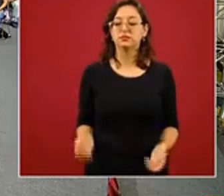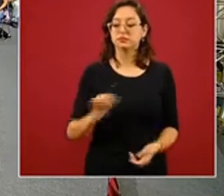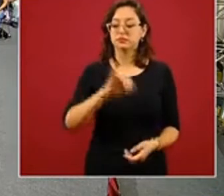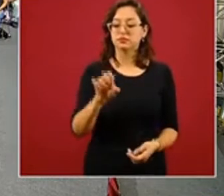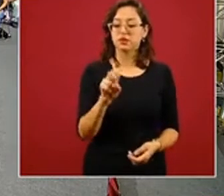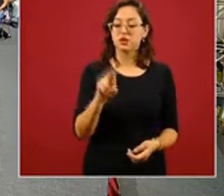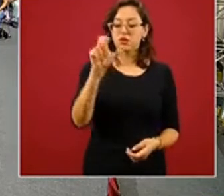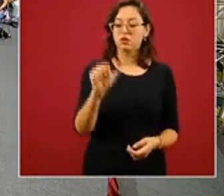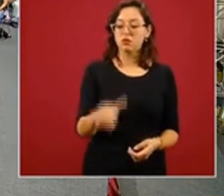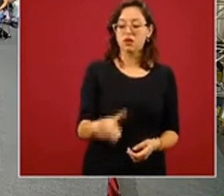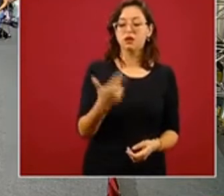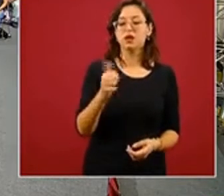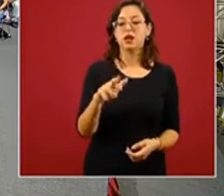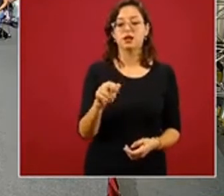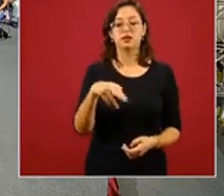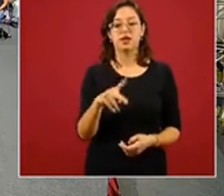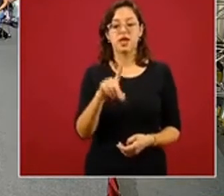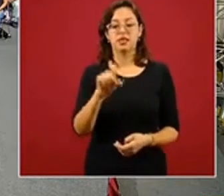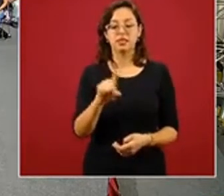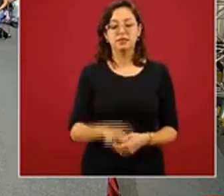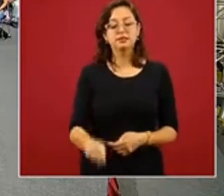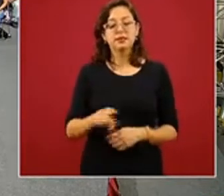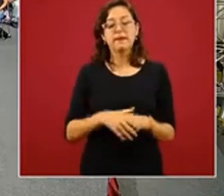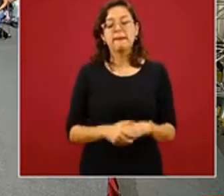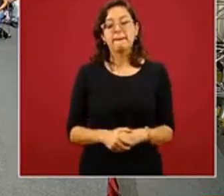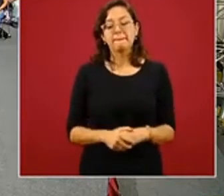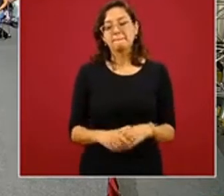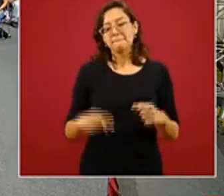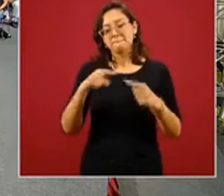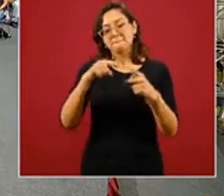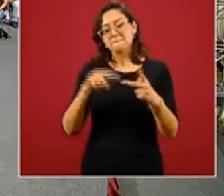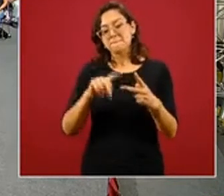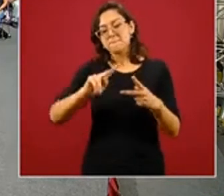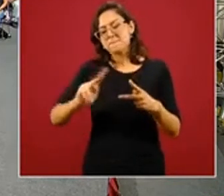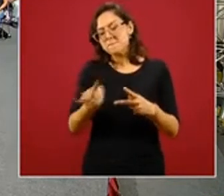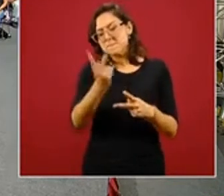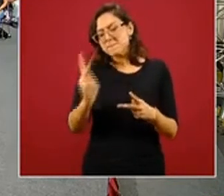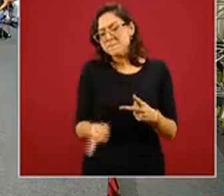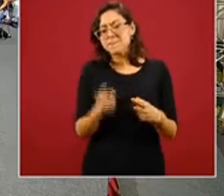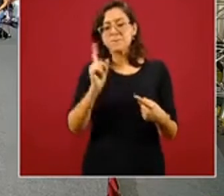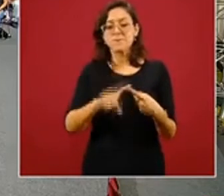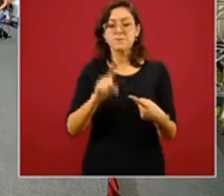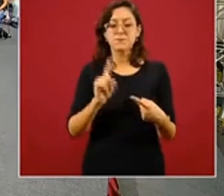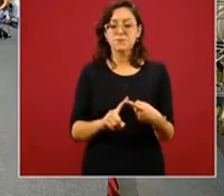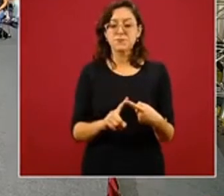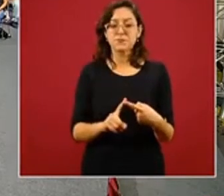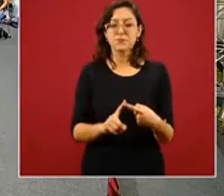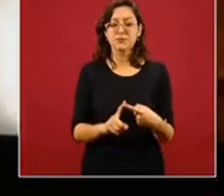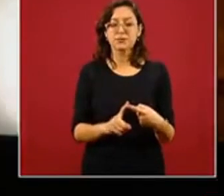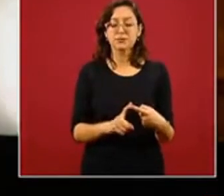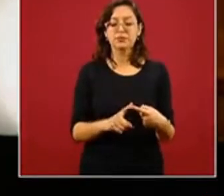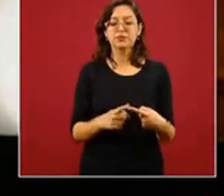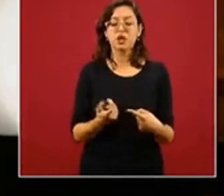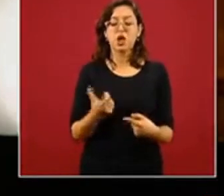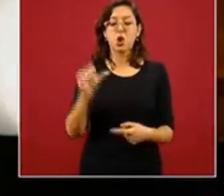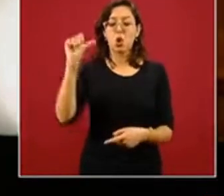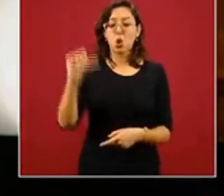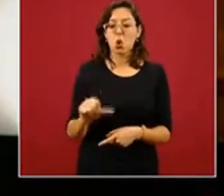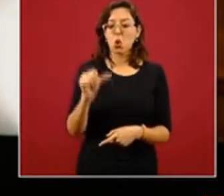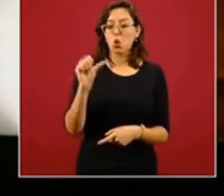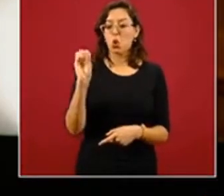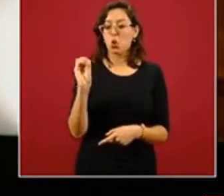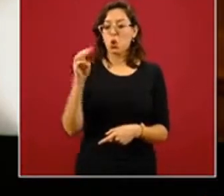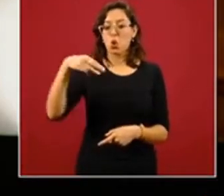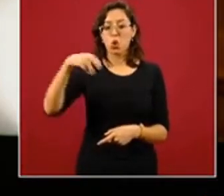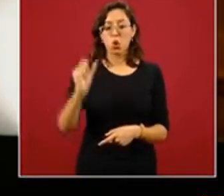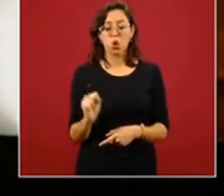Cantón. Sean 2 preguntas. La primera, saber su opinión referente a lo que dio a conocer hoy la Organización Mundial de la Salud,